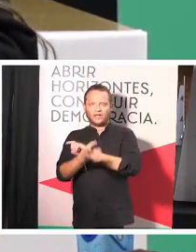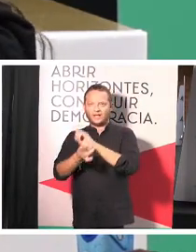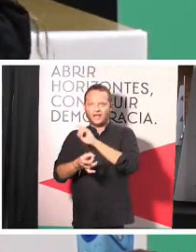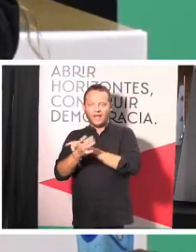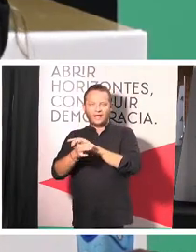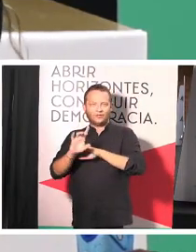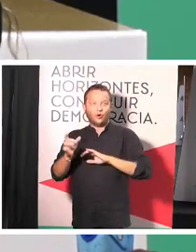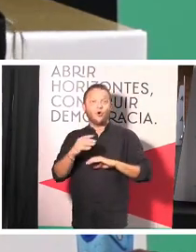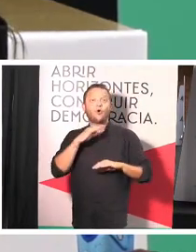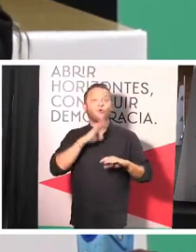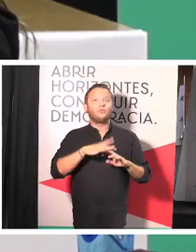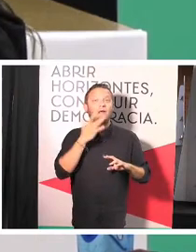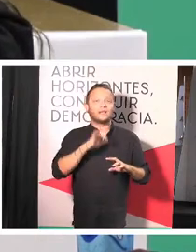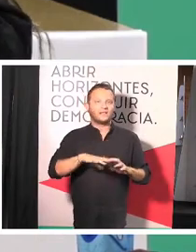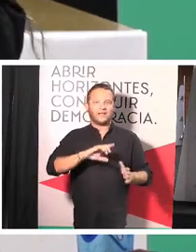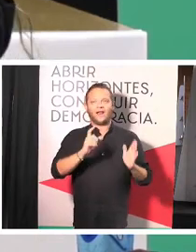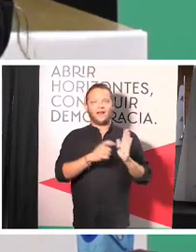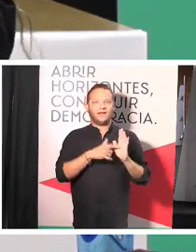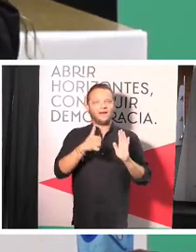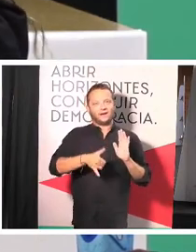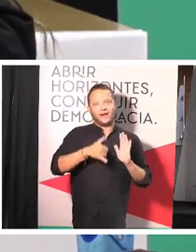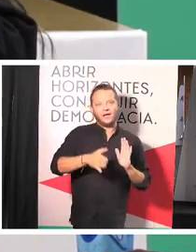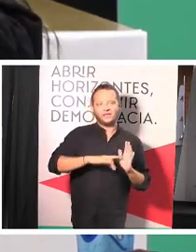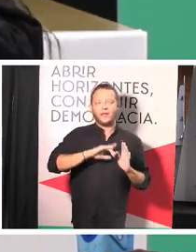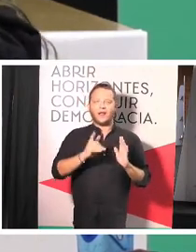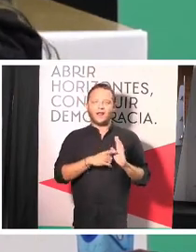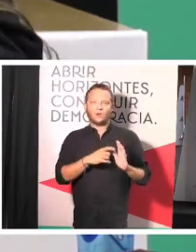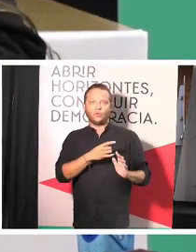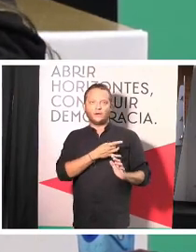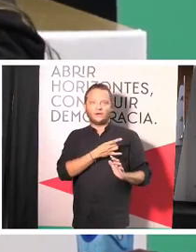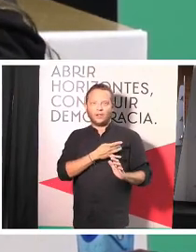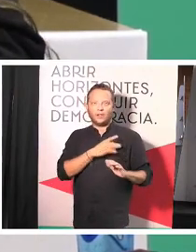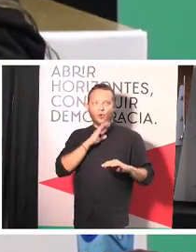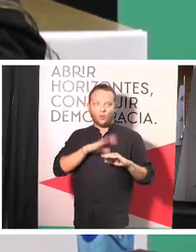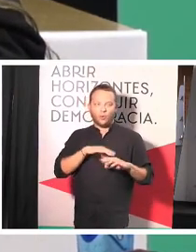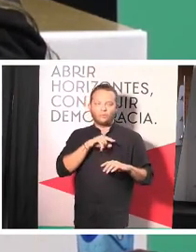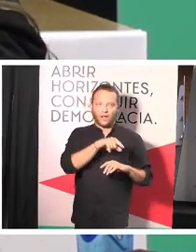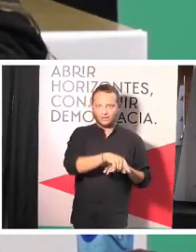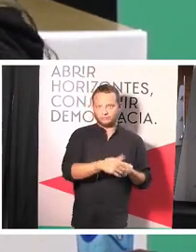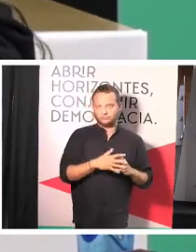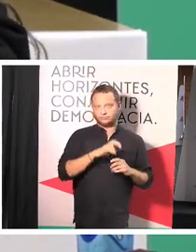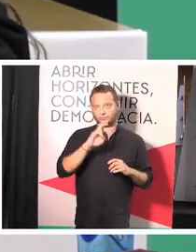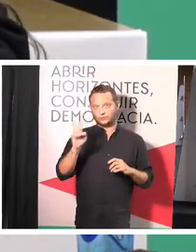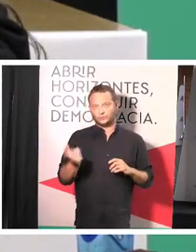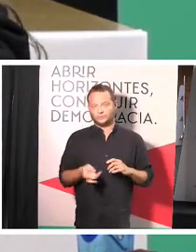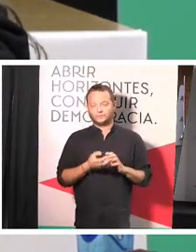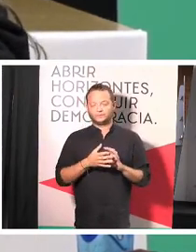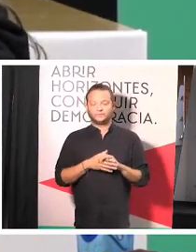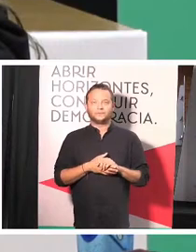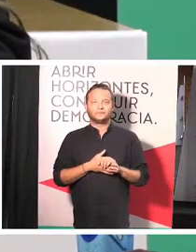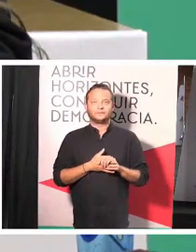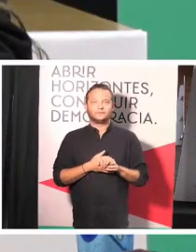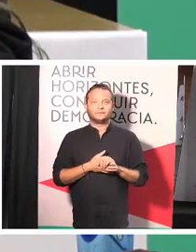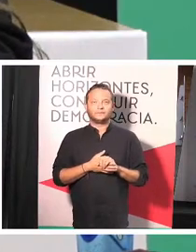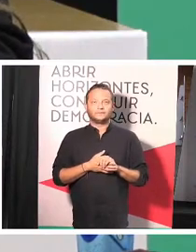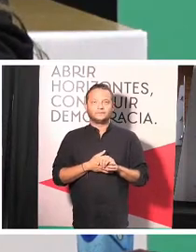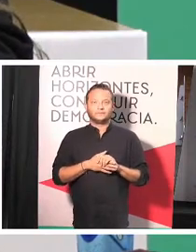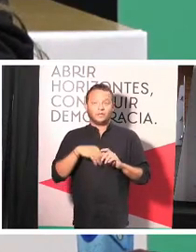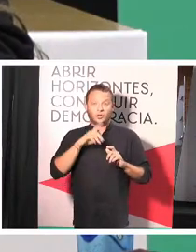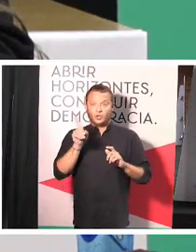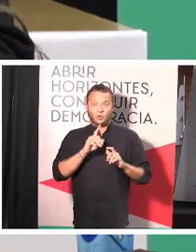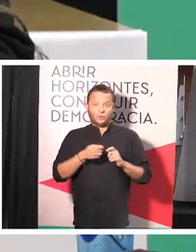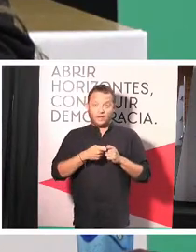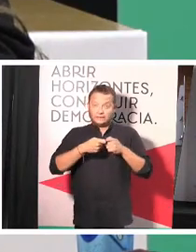burbuja laboral, sino que es culpa de la ley Rider, es culpa de los sindicatos, etcétera, ¿no? No voy a